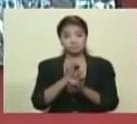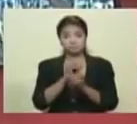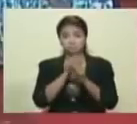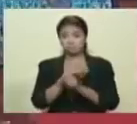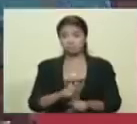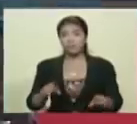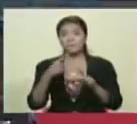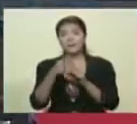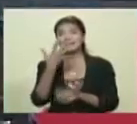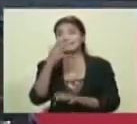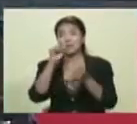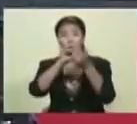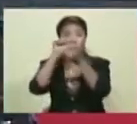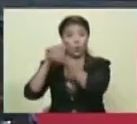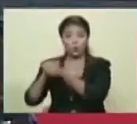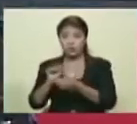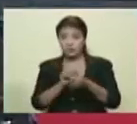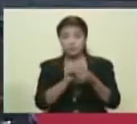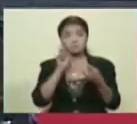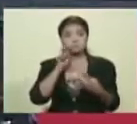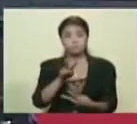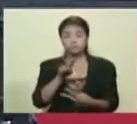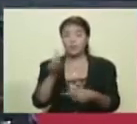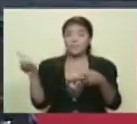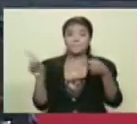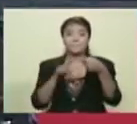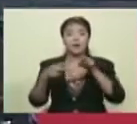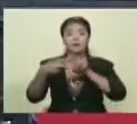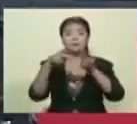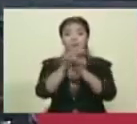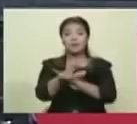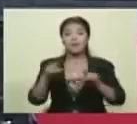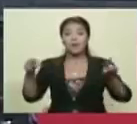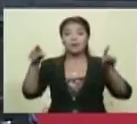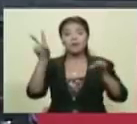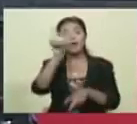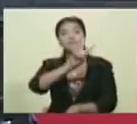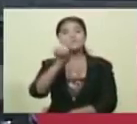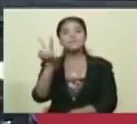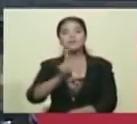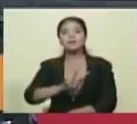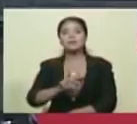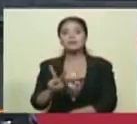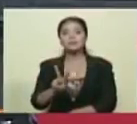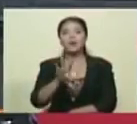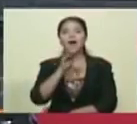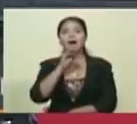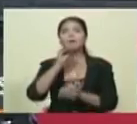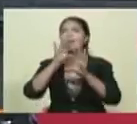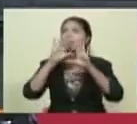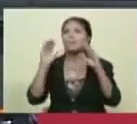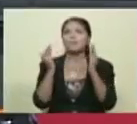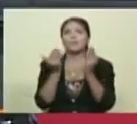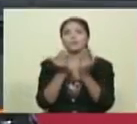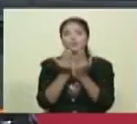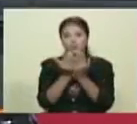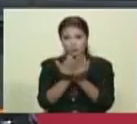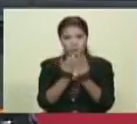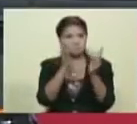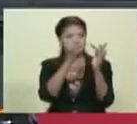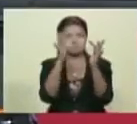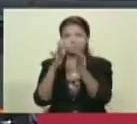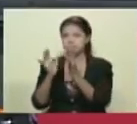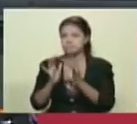nos siguen. Se ha posicionado ya en primer lugar la etiqueta numeral Venezuela habla al mundo, con interacciones de diversa